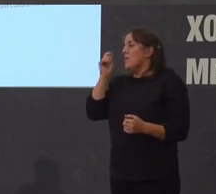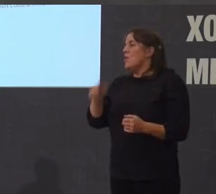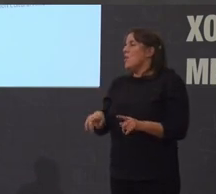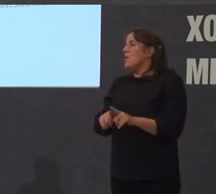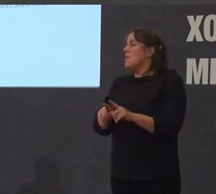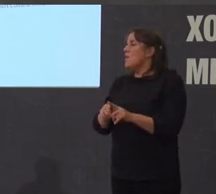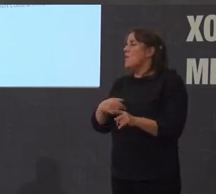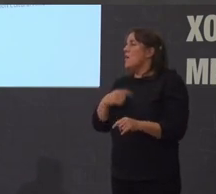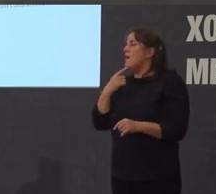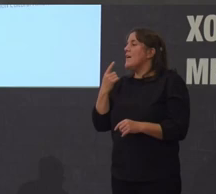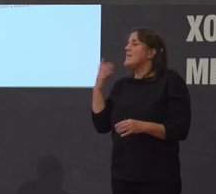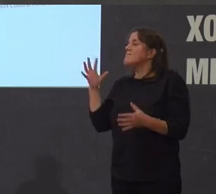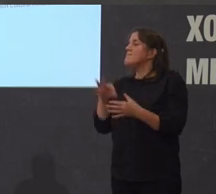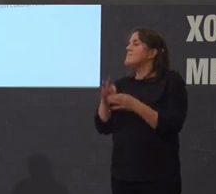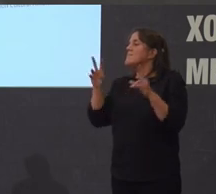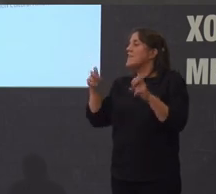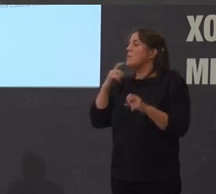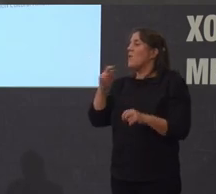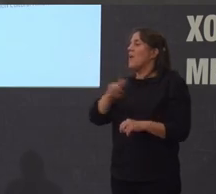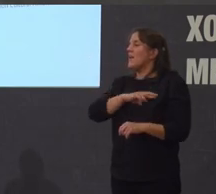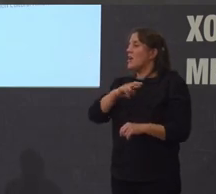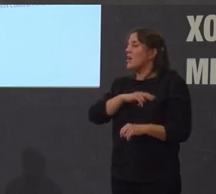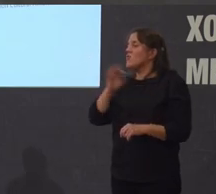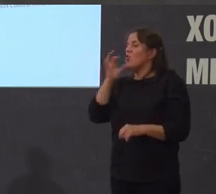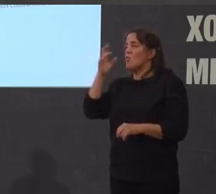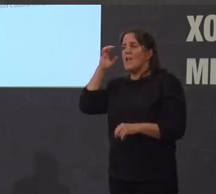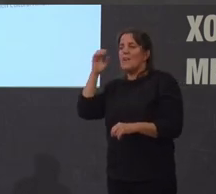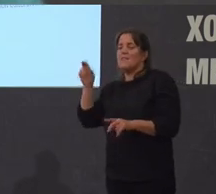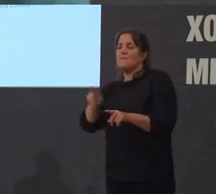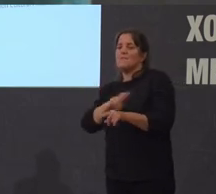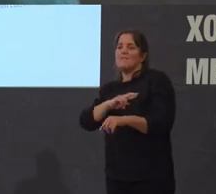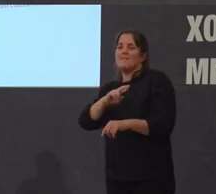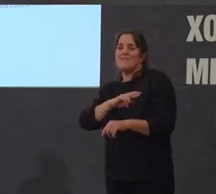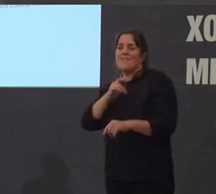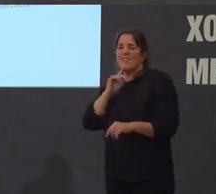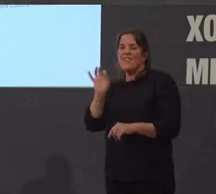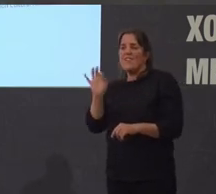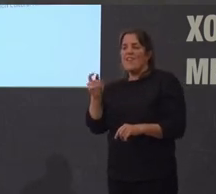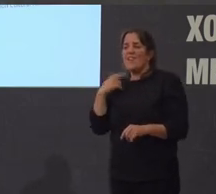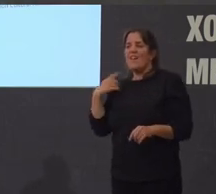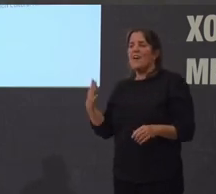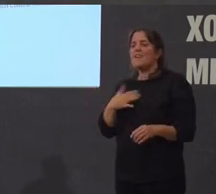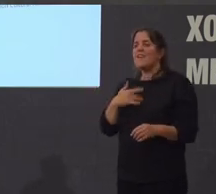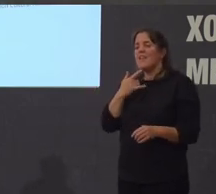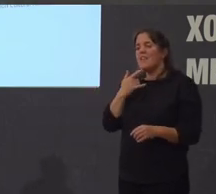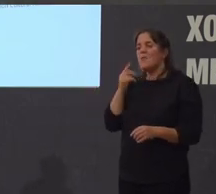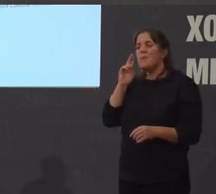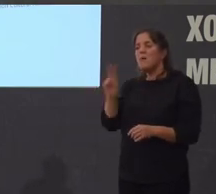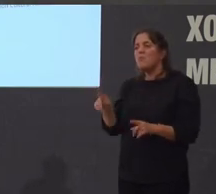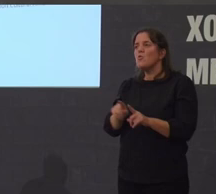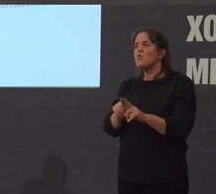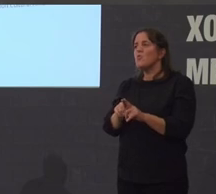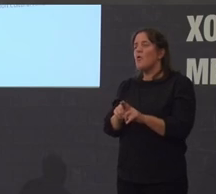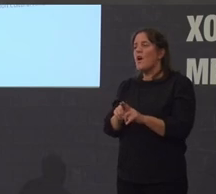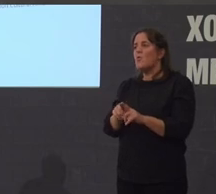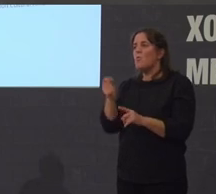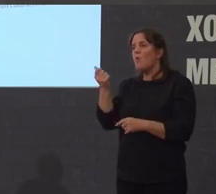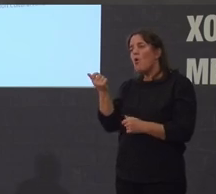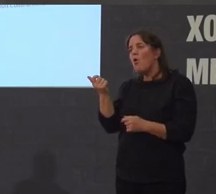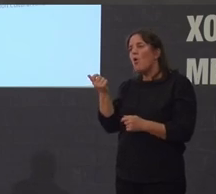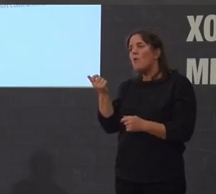escrúpulos de índole religiosa reales ofrecidos y aquí vemos otra cosa que nos considera lo que nos llamamos